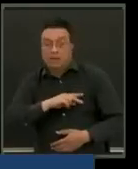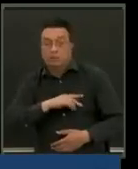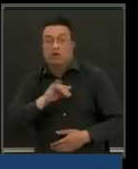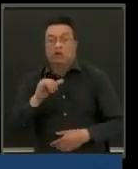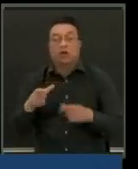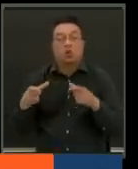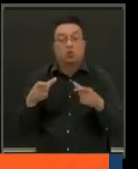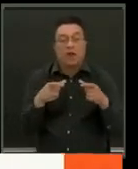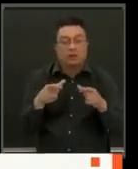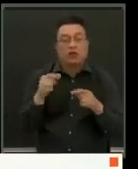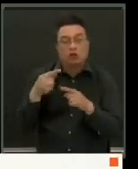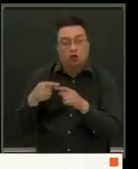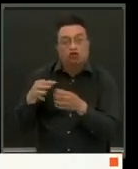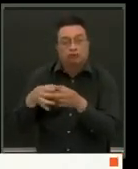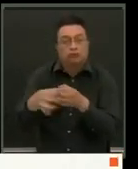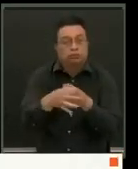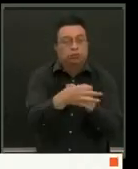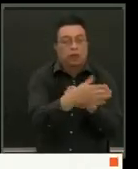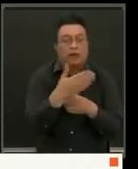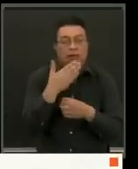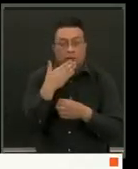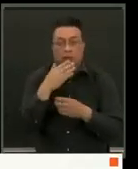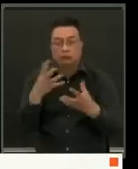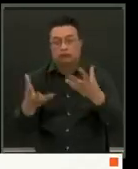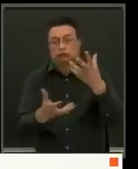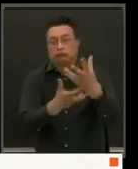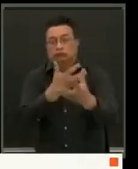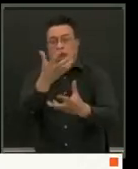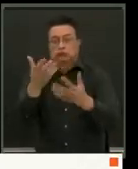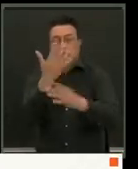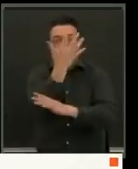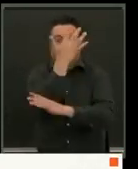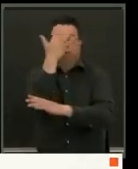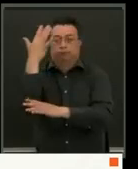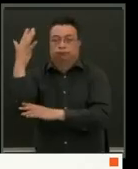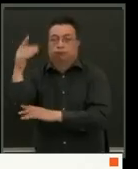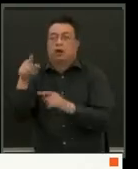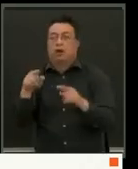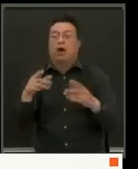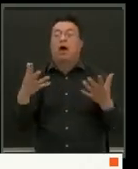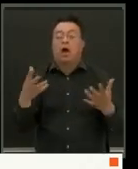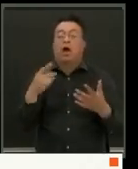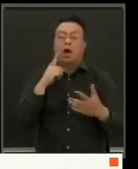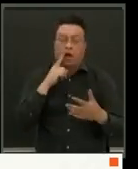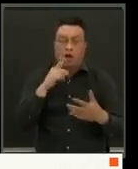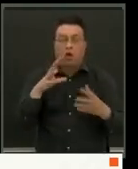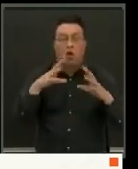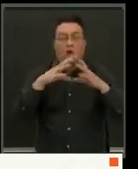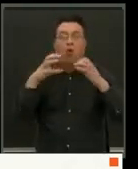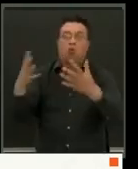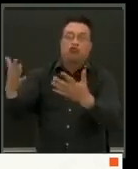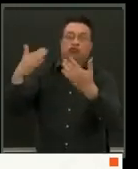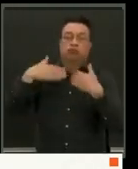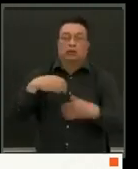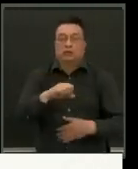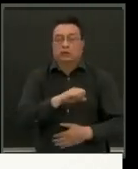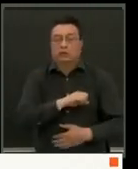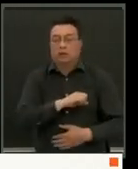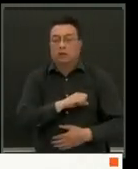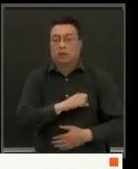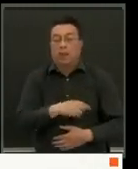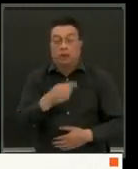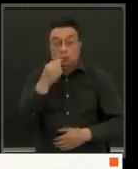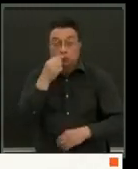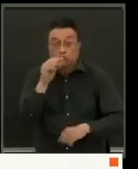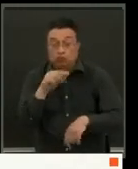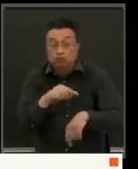en Curacaví y en otros sectores, ¿no?, donde se han desatado los incendios forestales que han terminado con esta capa de humo sobre la capital. Felipe Caro, tenemos unos segundos